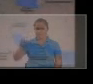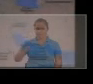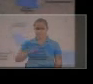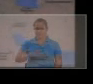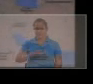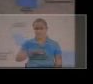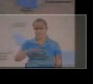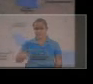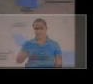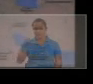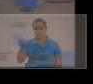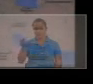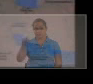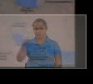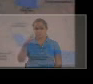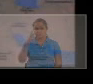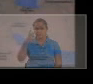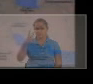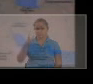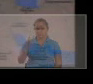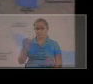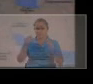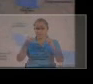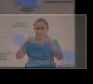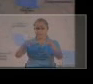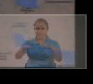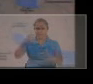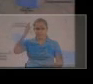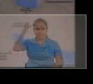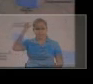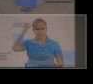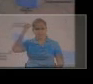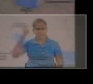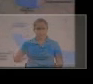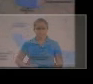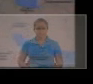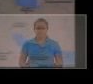usted ve, es el mar Negro.